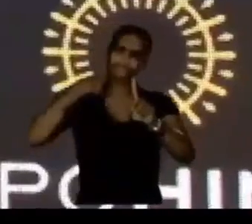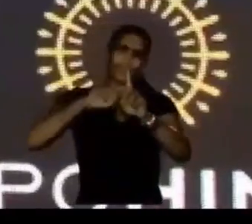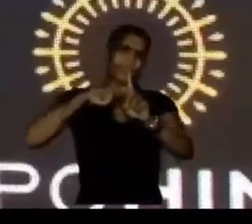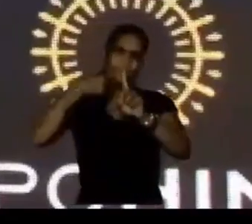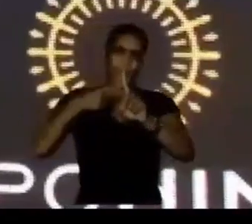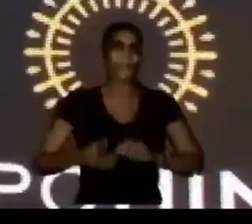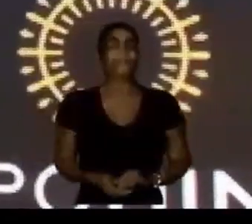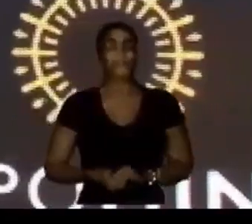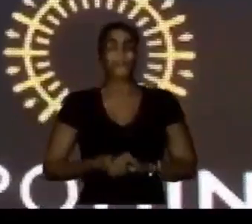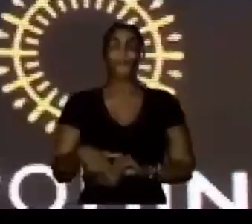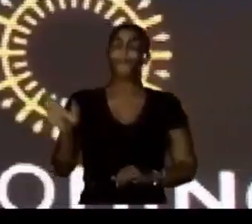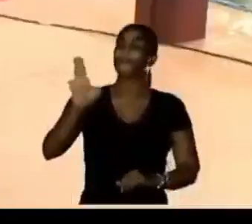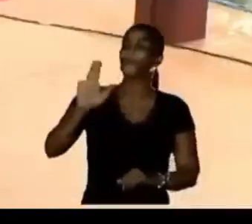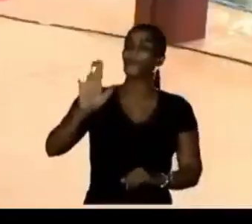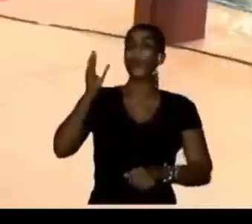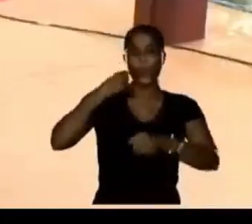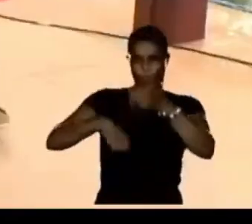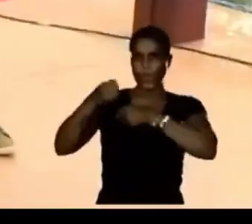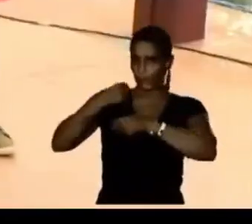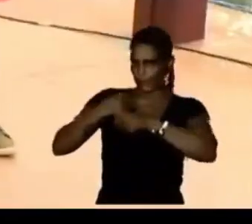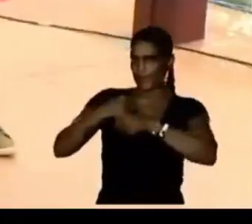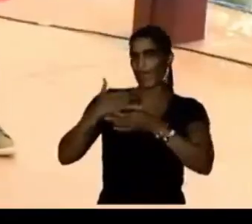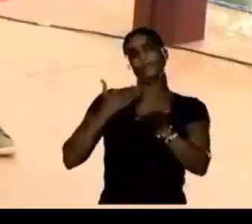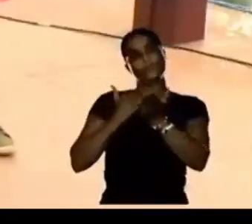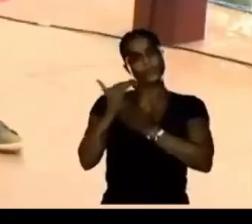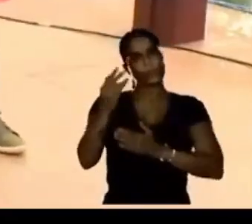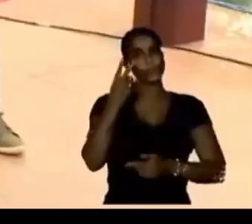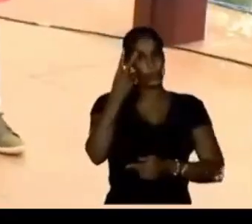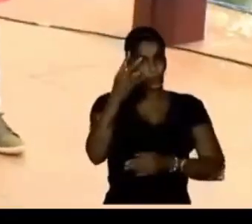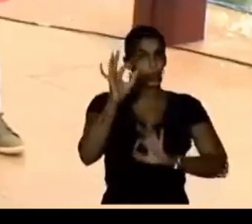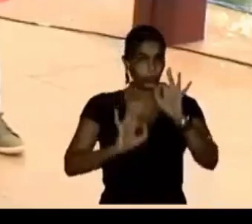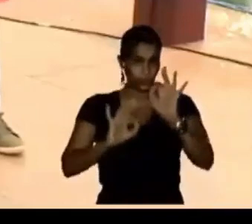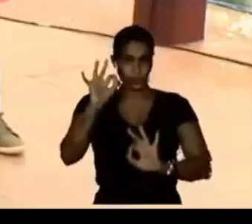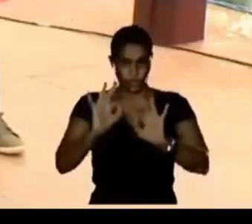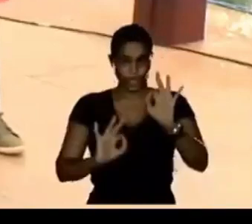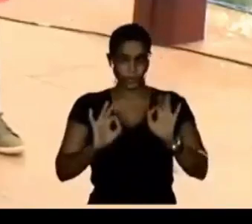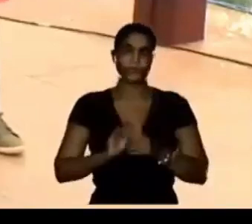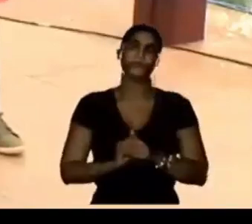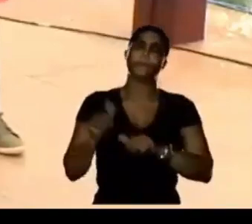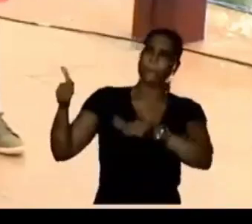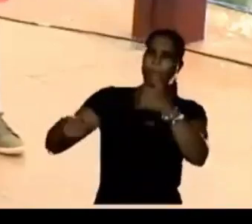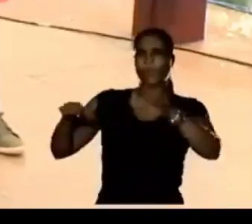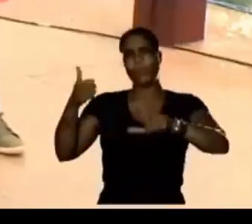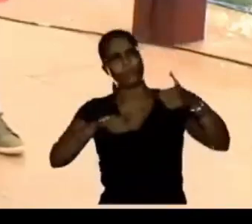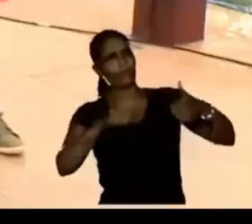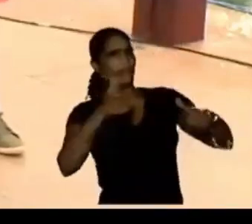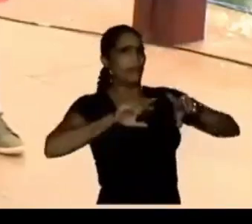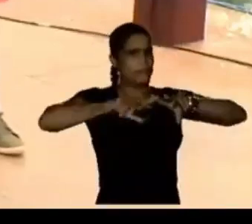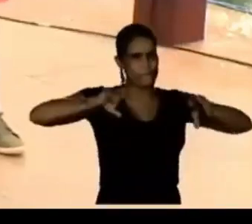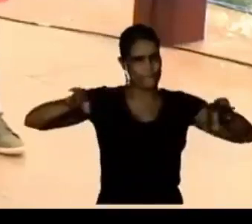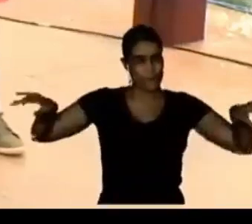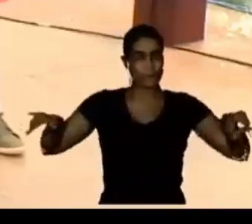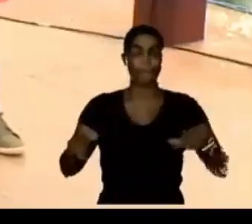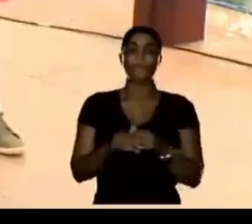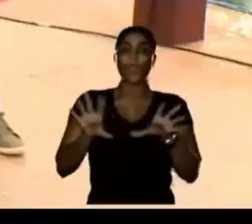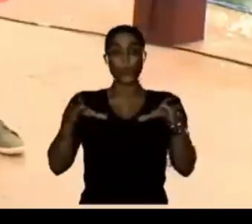y más? Déjame reforzar una cosa entonces. El año pasado comenzamos esos 2 proyectos. La verdad, nosotros evaluamos varios mercados y HND